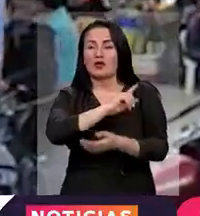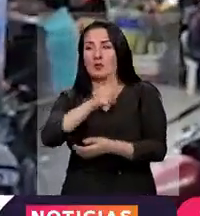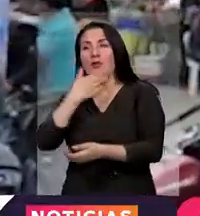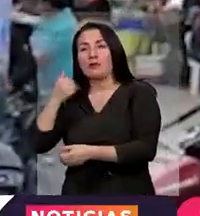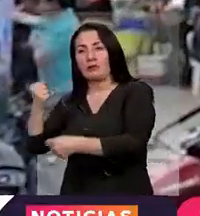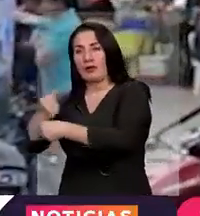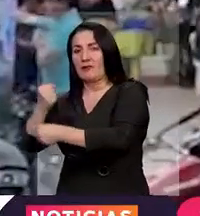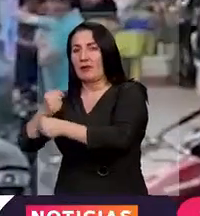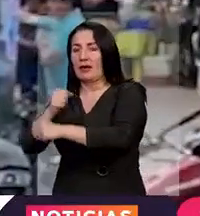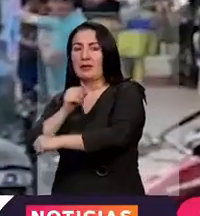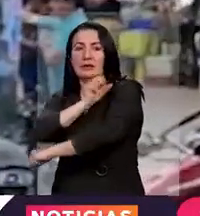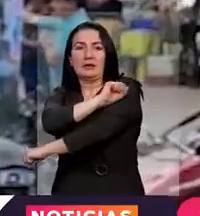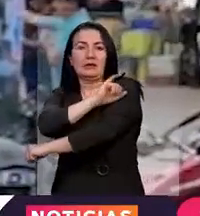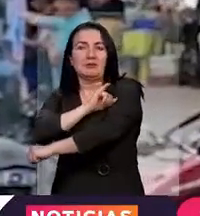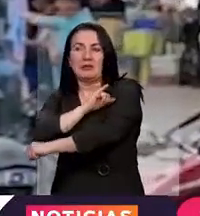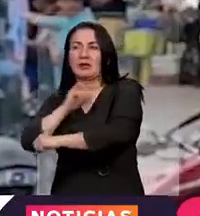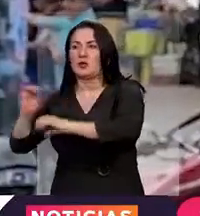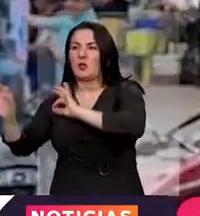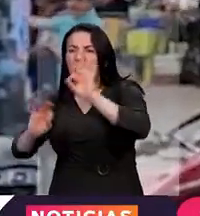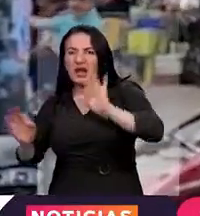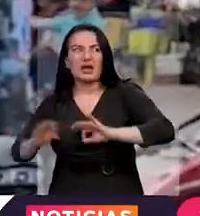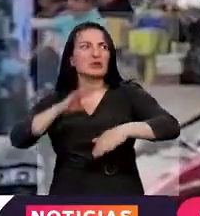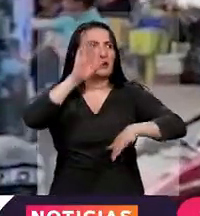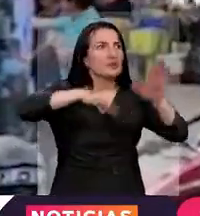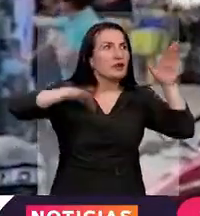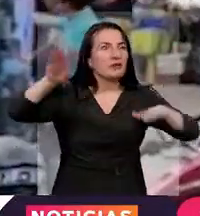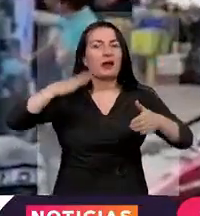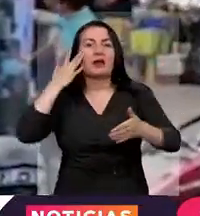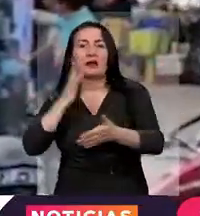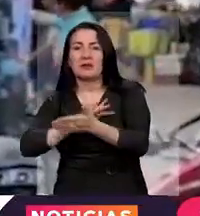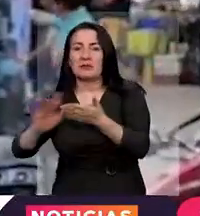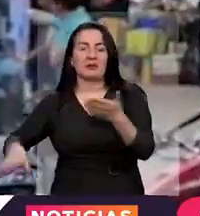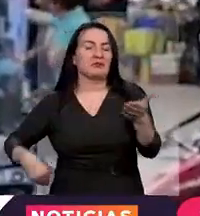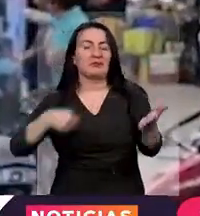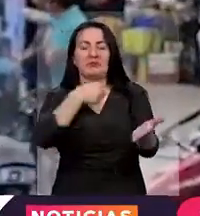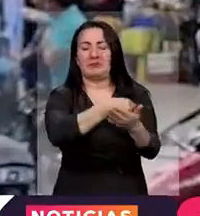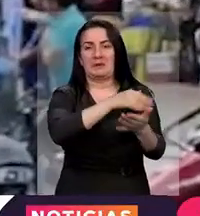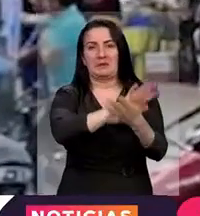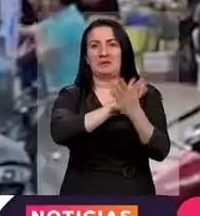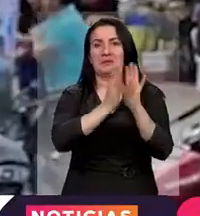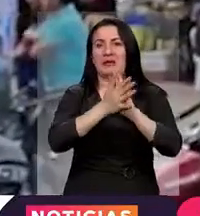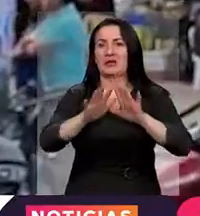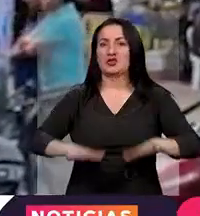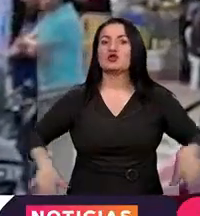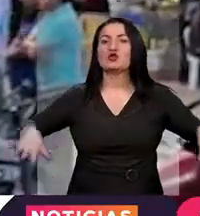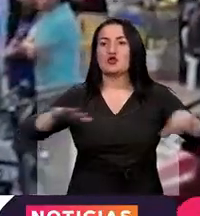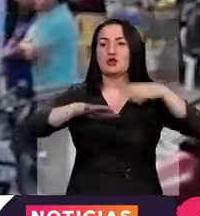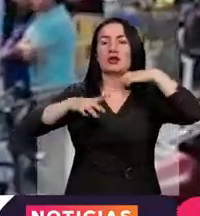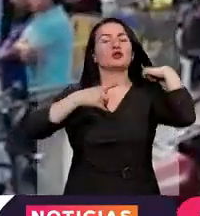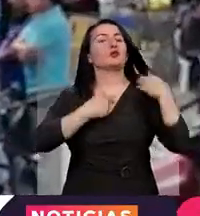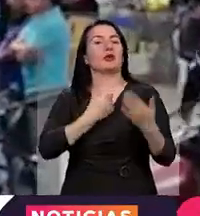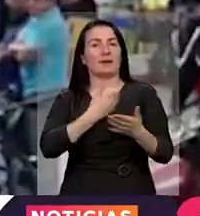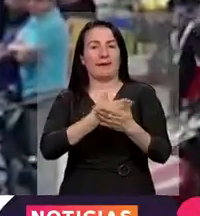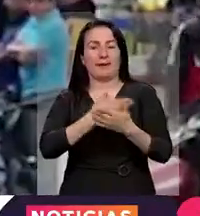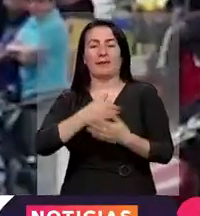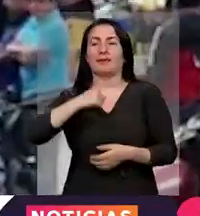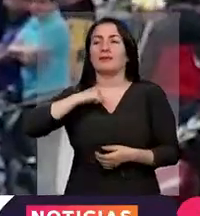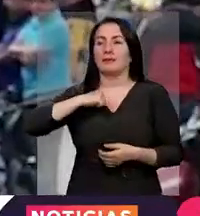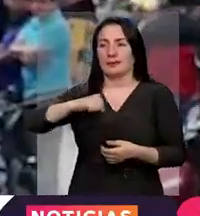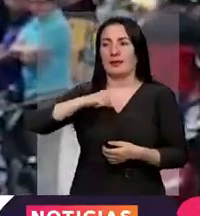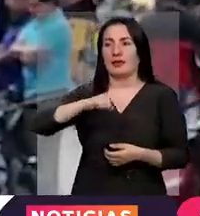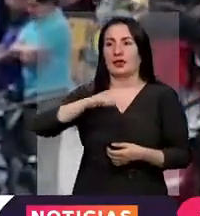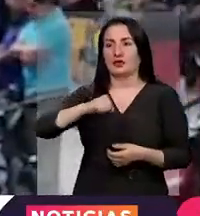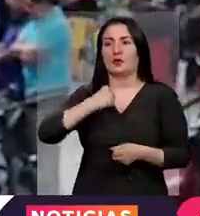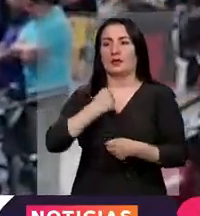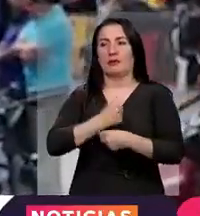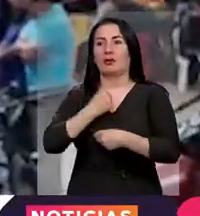de la mano del IPES, ayudándonos a organizar, a pintar, a limpiar, a organizar las zonas de aglomeración donde estamos garantizando el derecho al